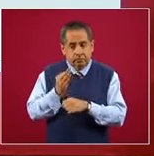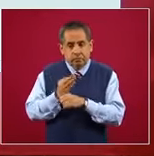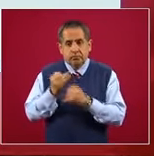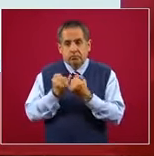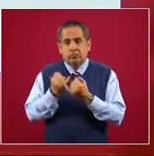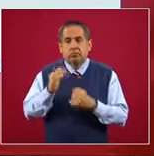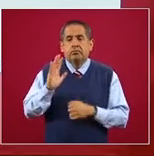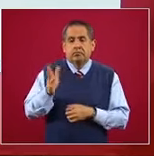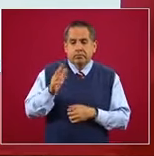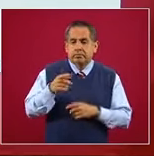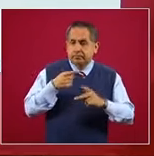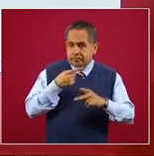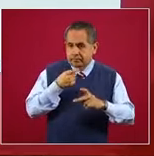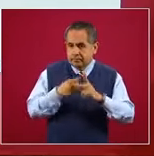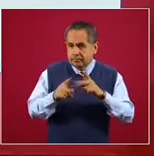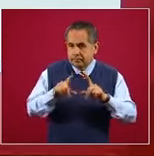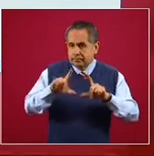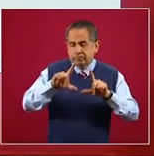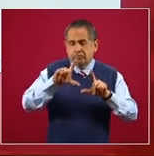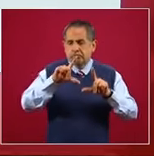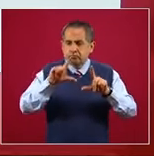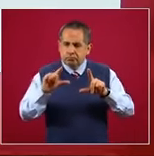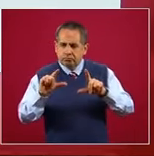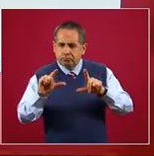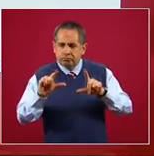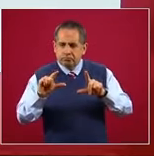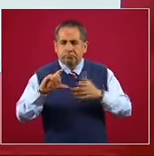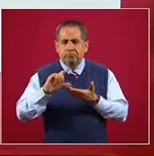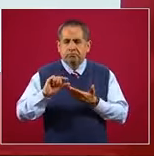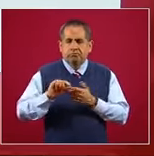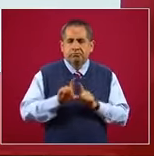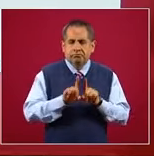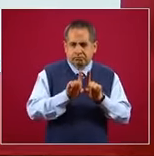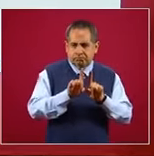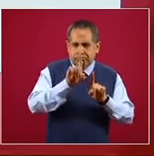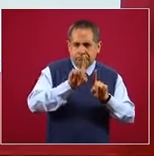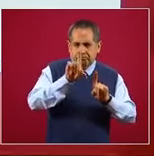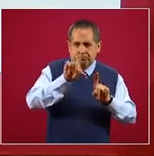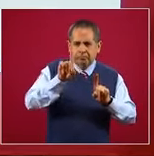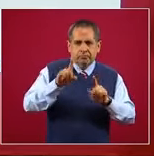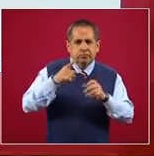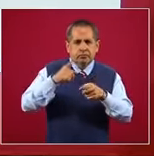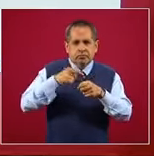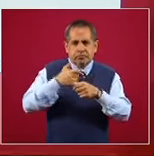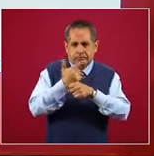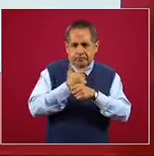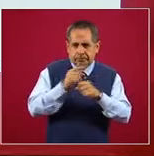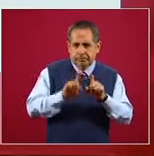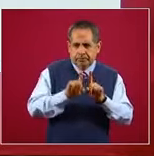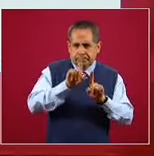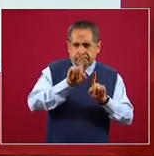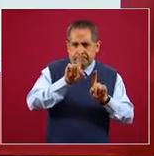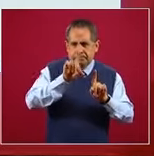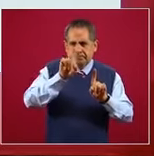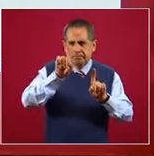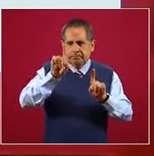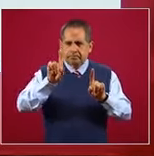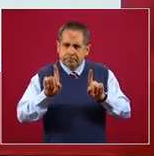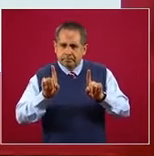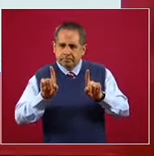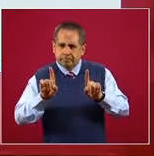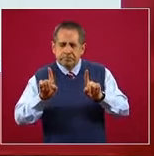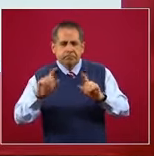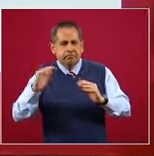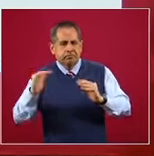representado precisamente en esta curvatura que hacen las barras de este color. Ahorita vamos a hacer una precisión